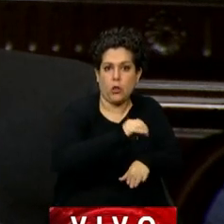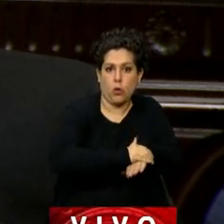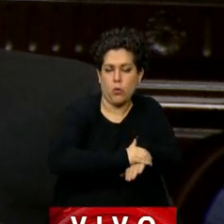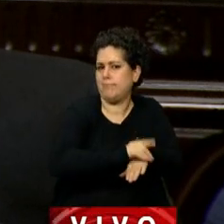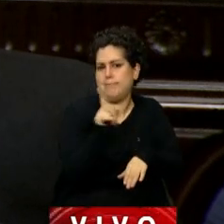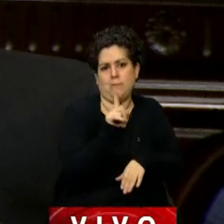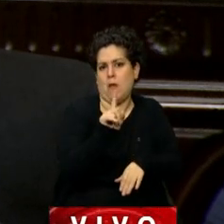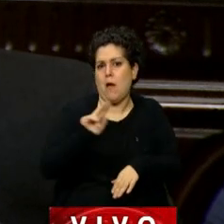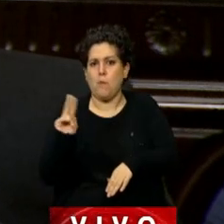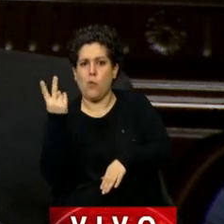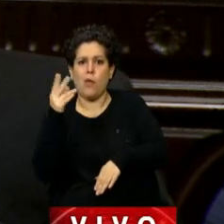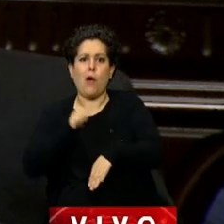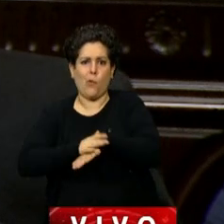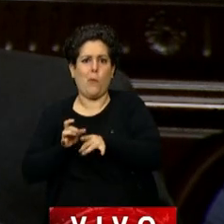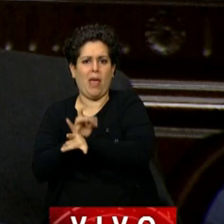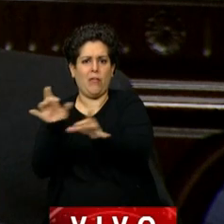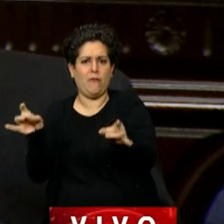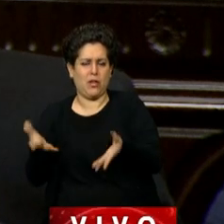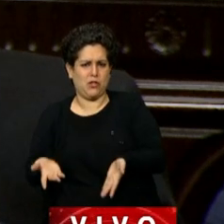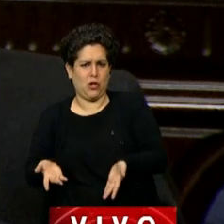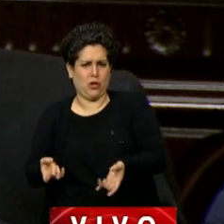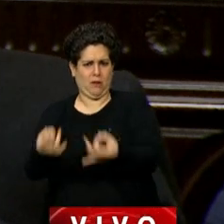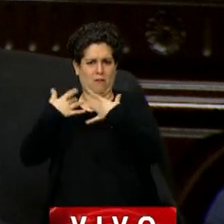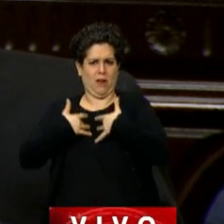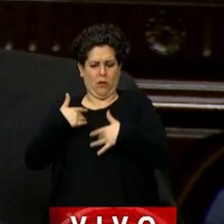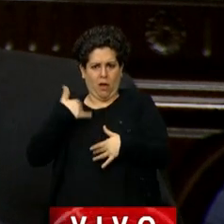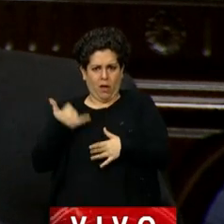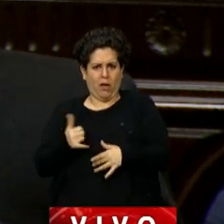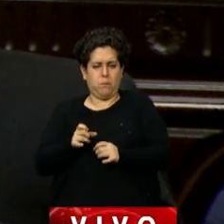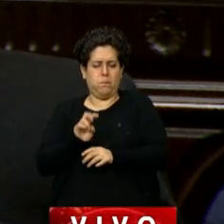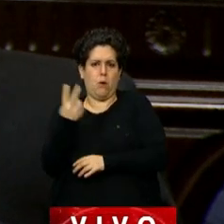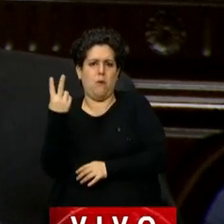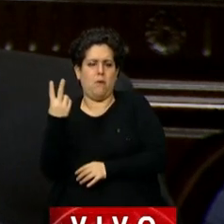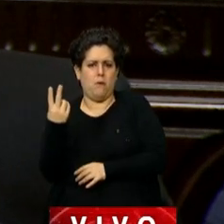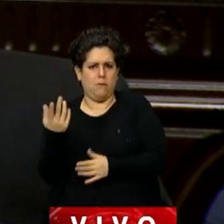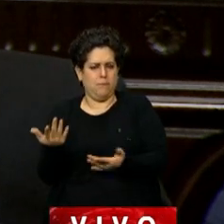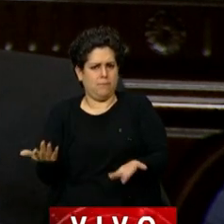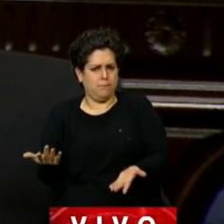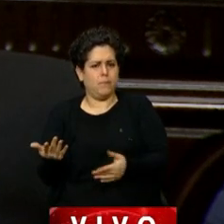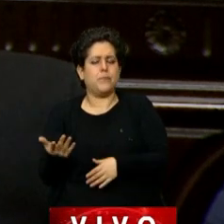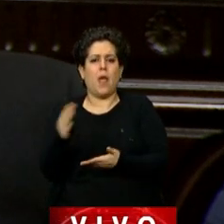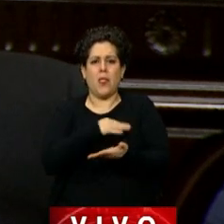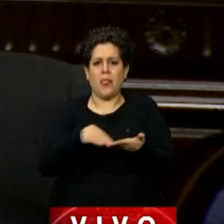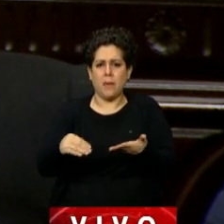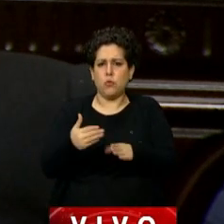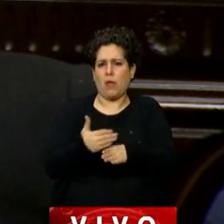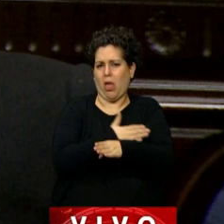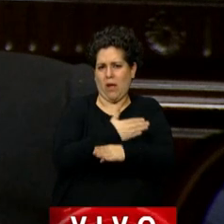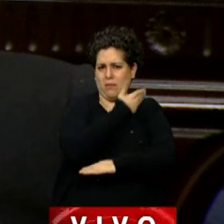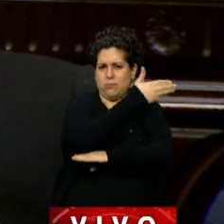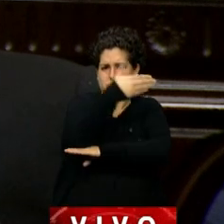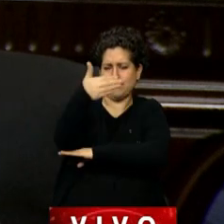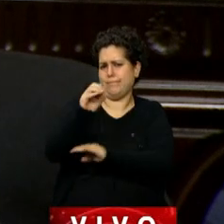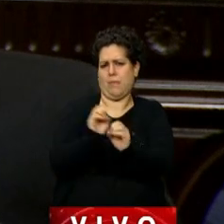sino que se moría por una infección. Señor presidente, los diputados preopinantes han